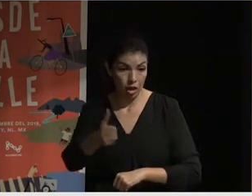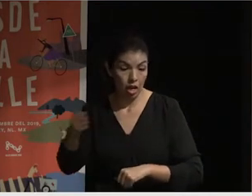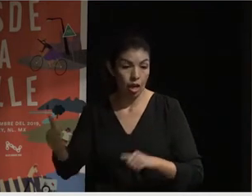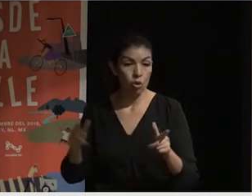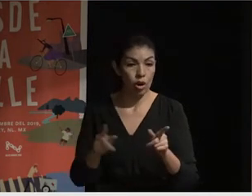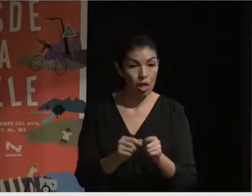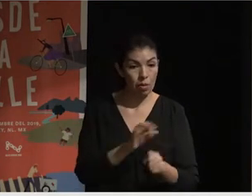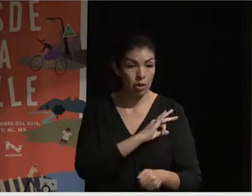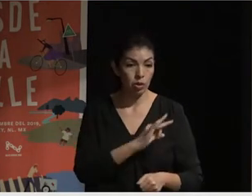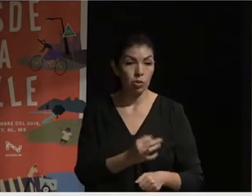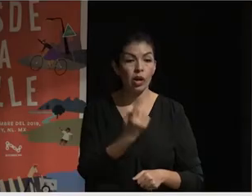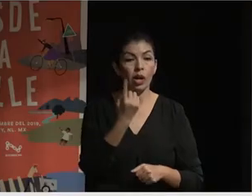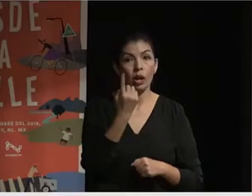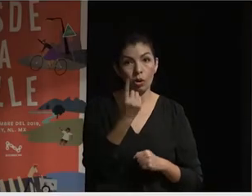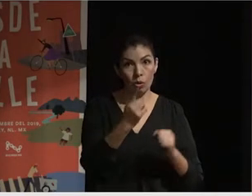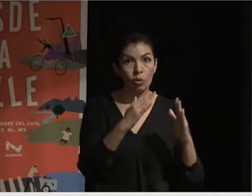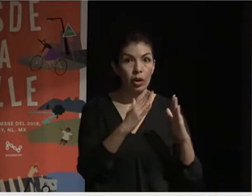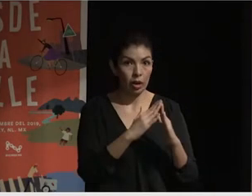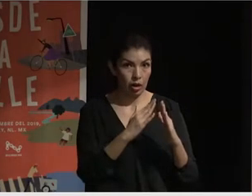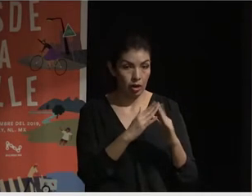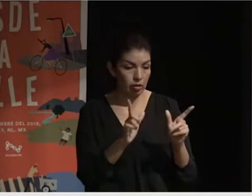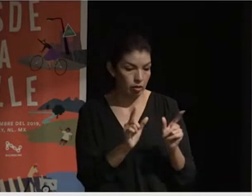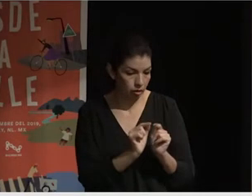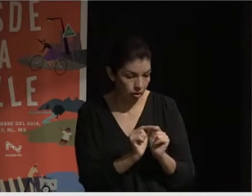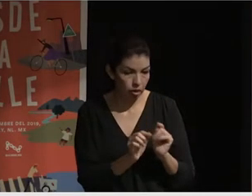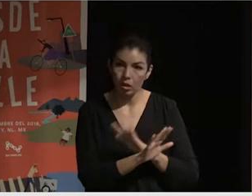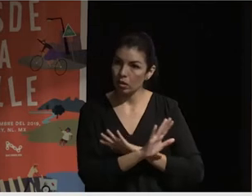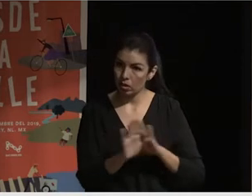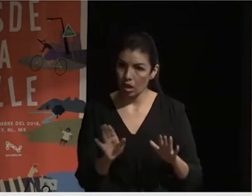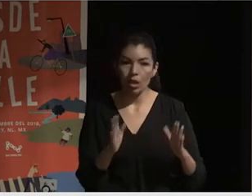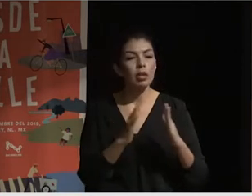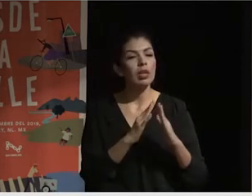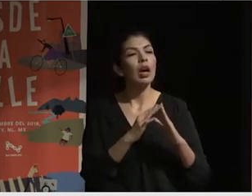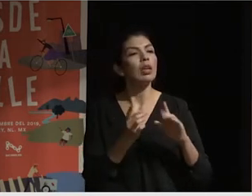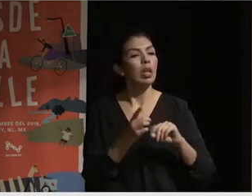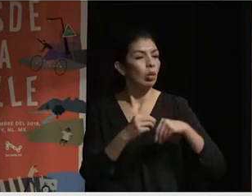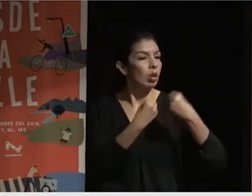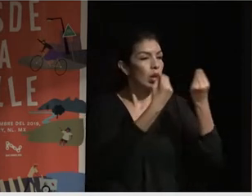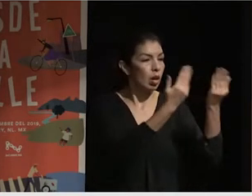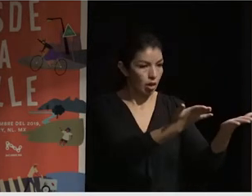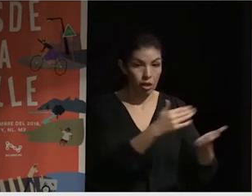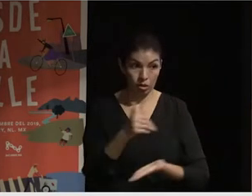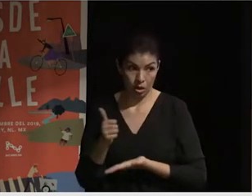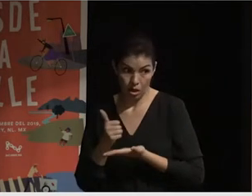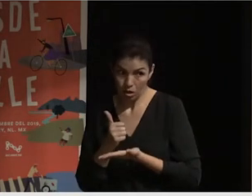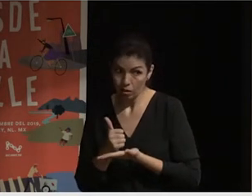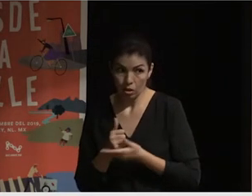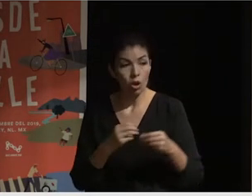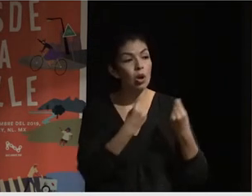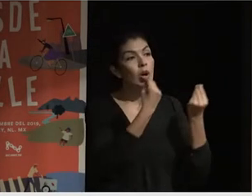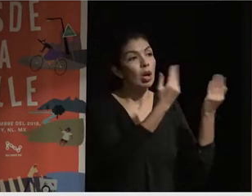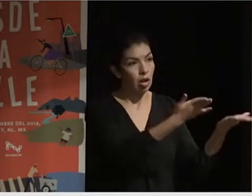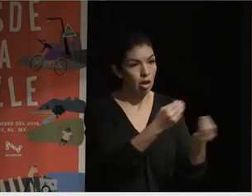para reflexionar un poco. En estos momentos, algo que me parece interesante es que la sociedad civil se está apropiando